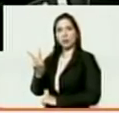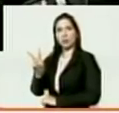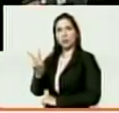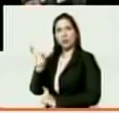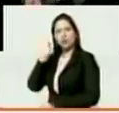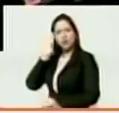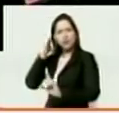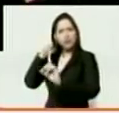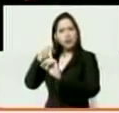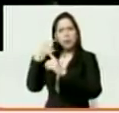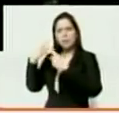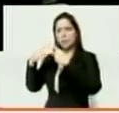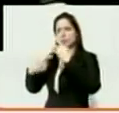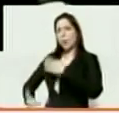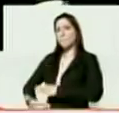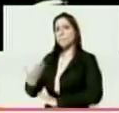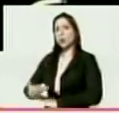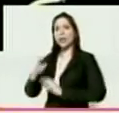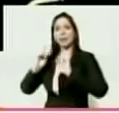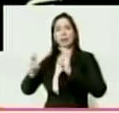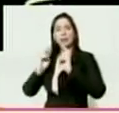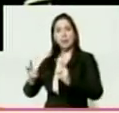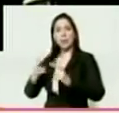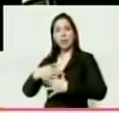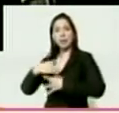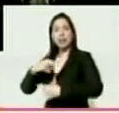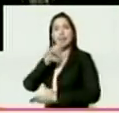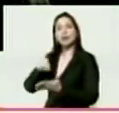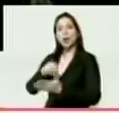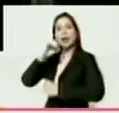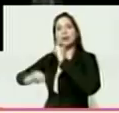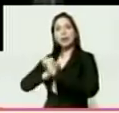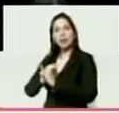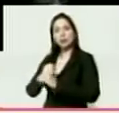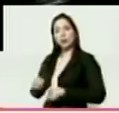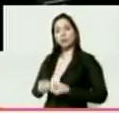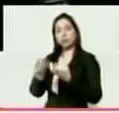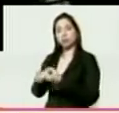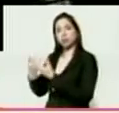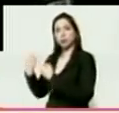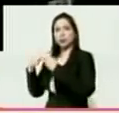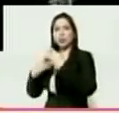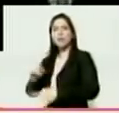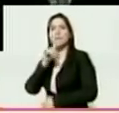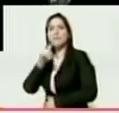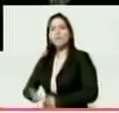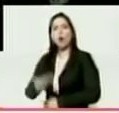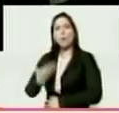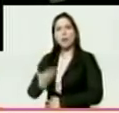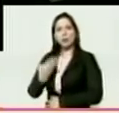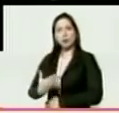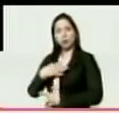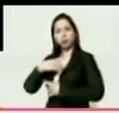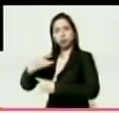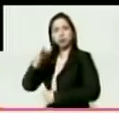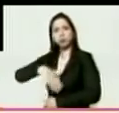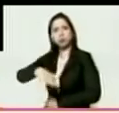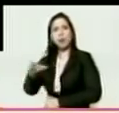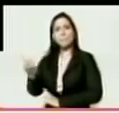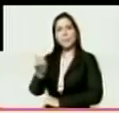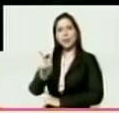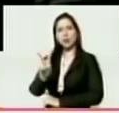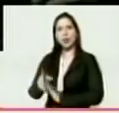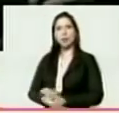abordando importantes temas de interés nacional e internacional y ofreciendo destacados anuncios de interés para el país, para el